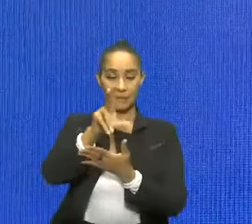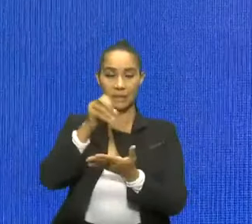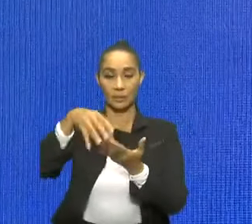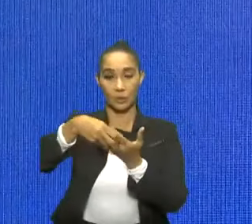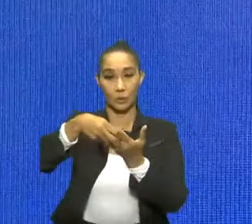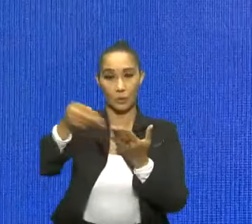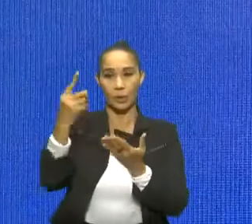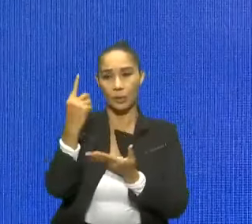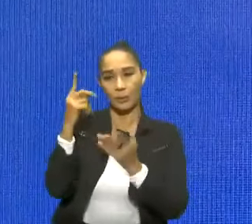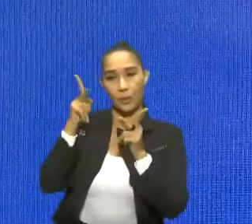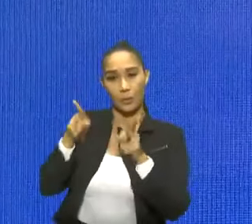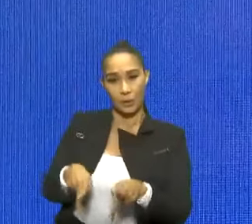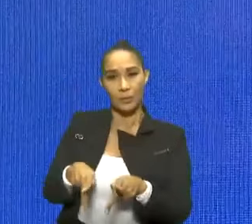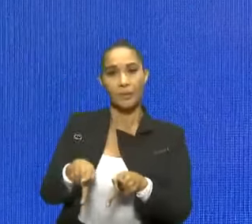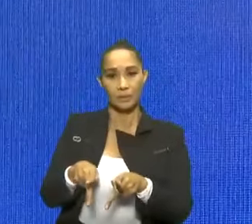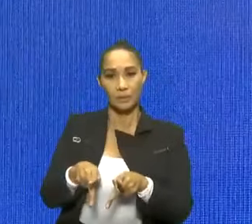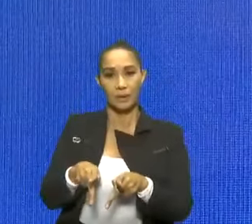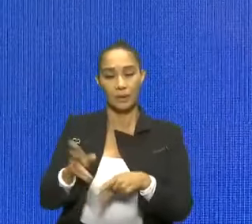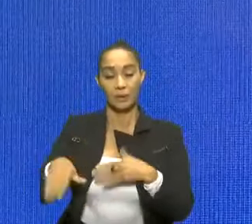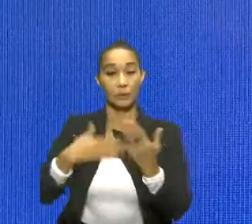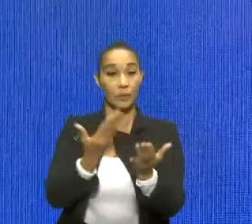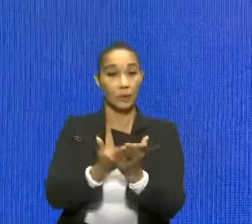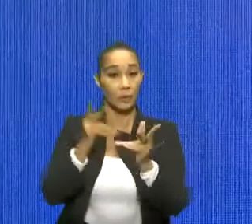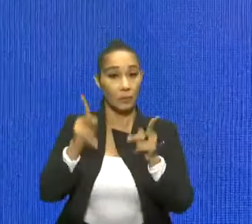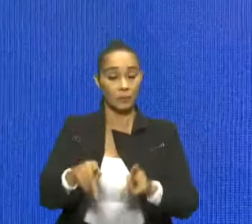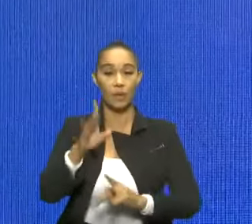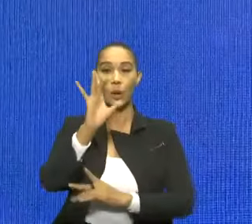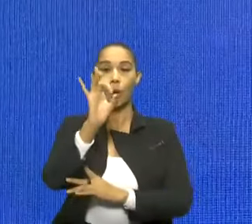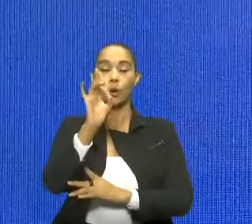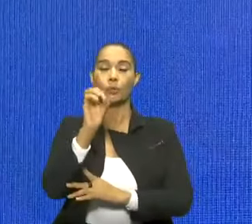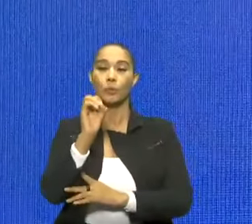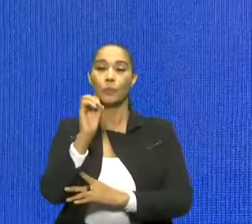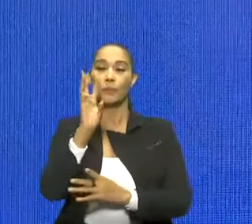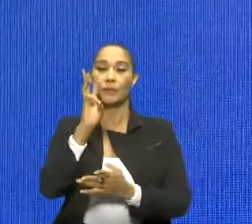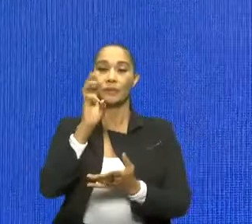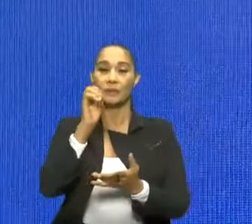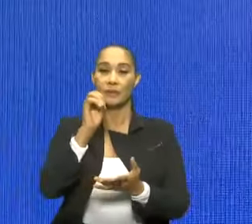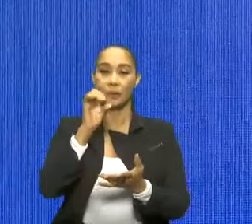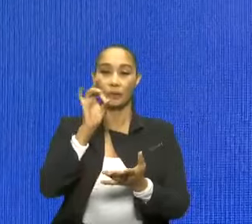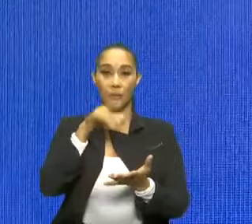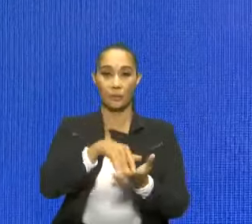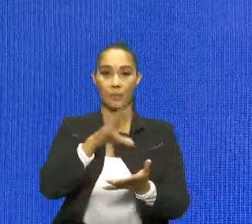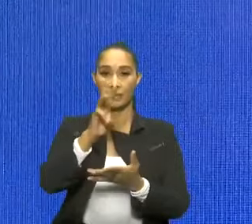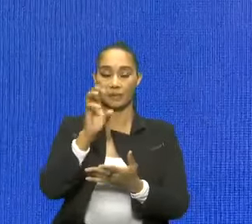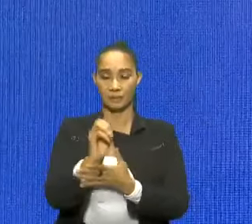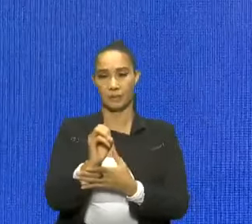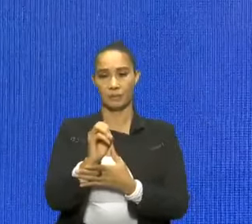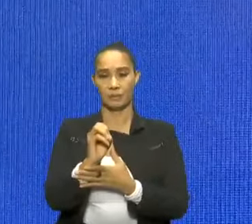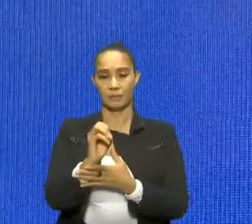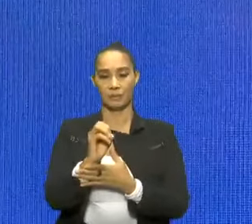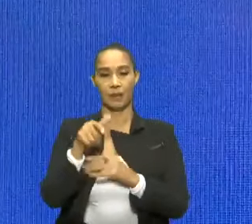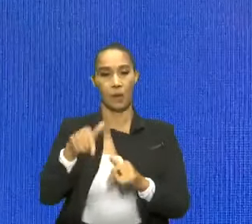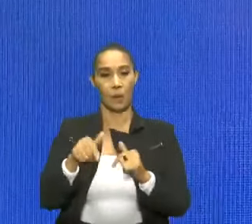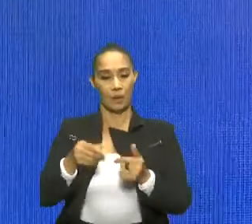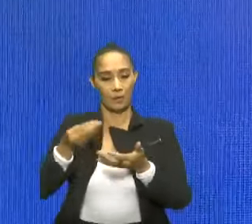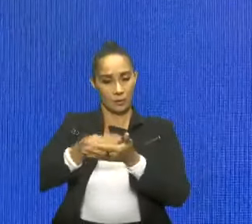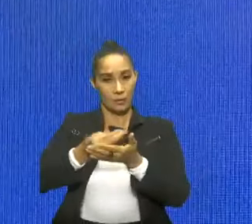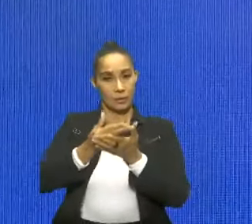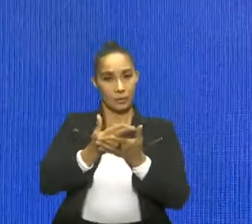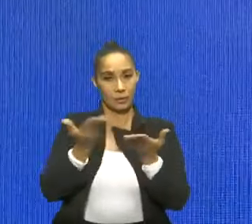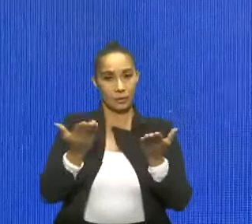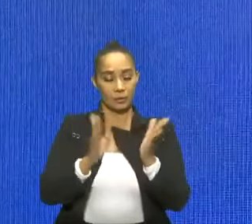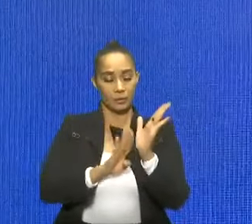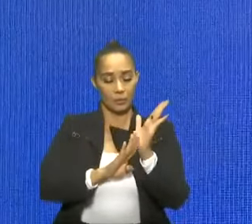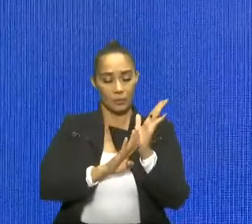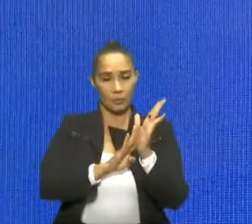$11,300 por persona. Cuando llegamos al gobierno era unos $8,600 en el 2019. O sea, somos ya un país de ingresos medios.